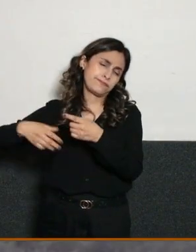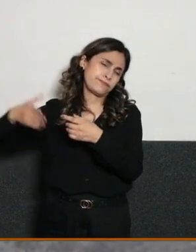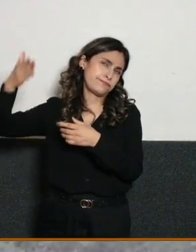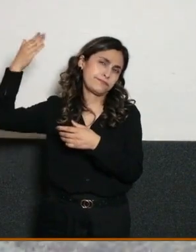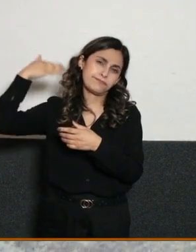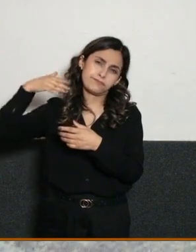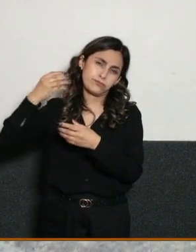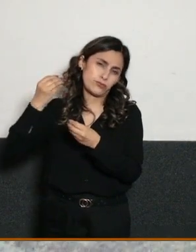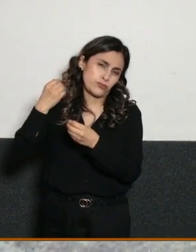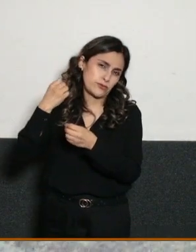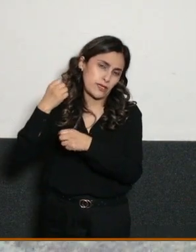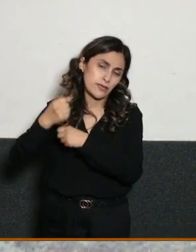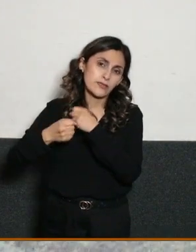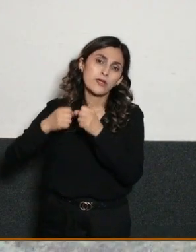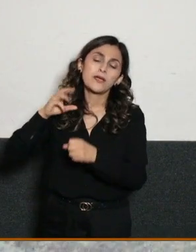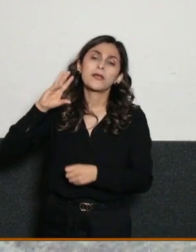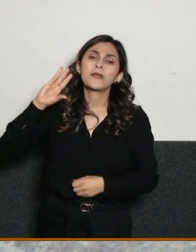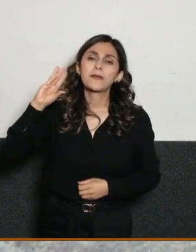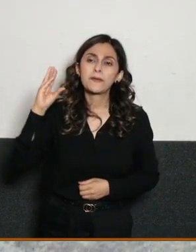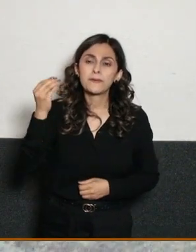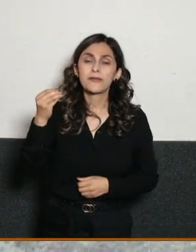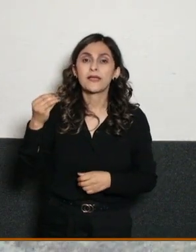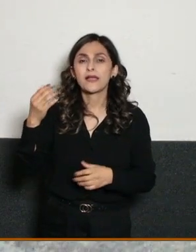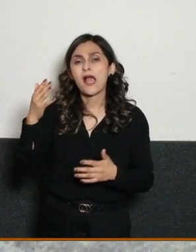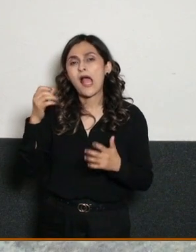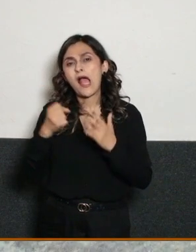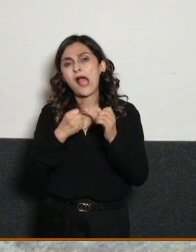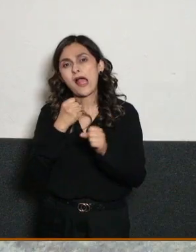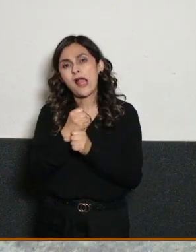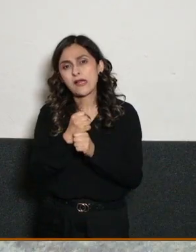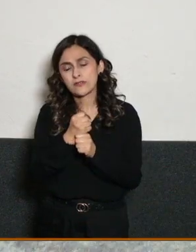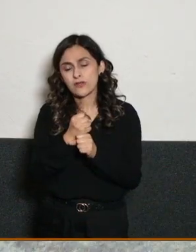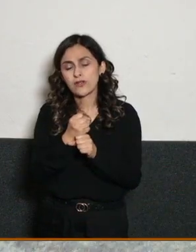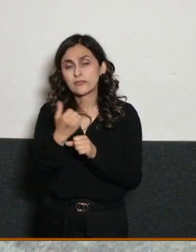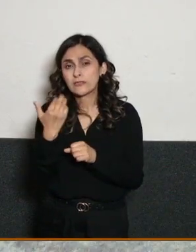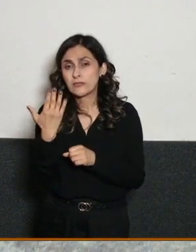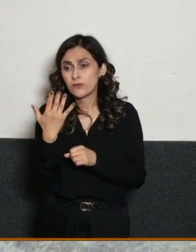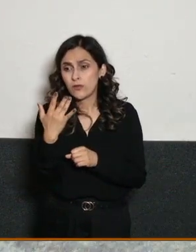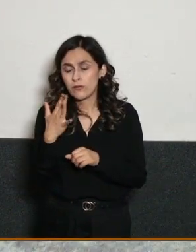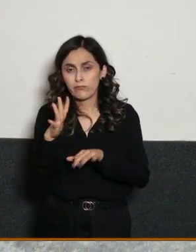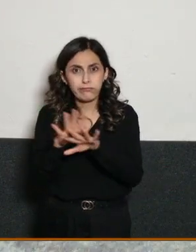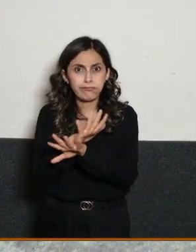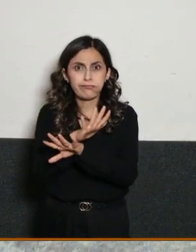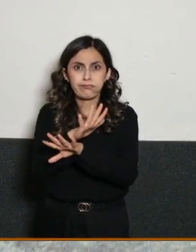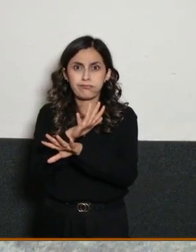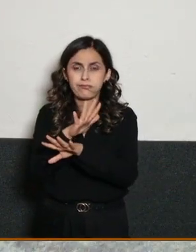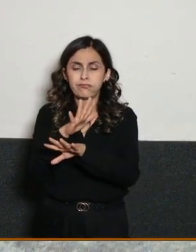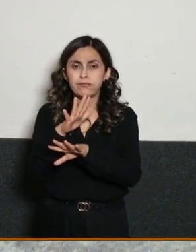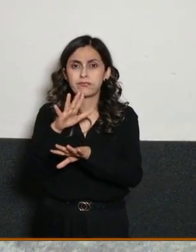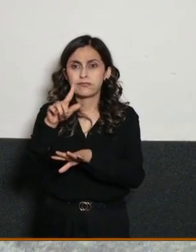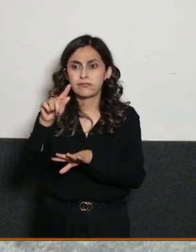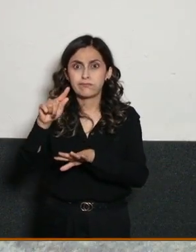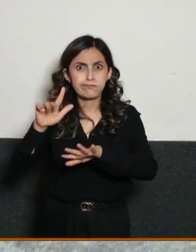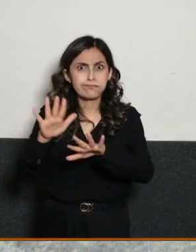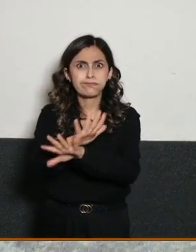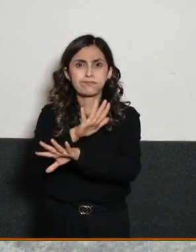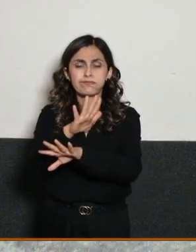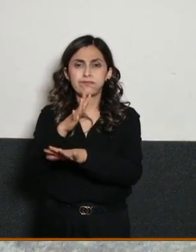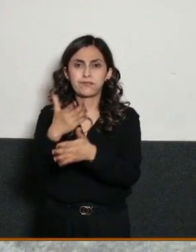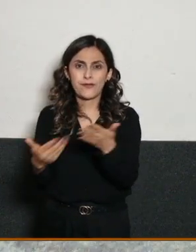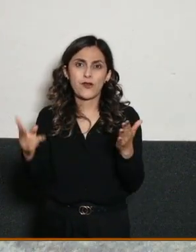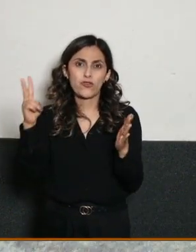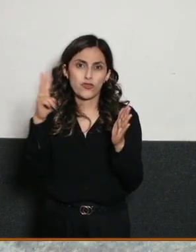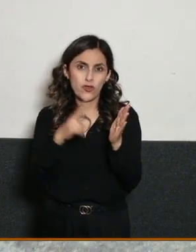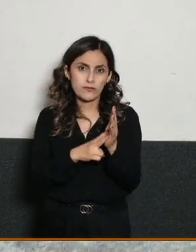argumentar, con grandes avances en los 50s, en los 70s y hasta ahora en los 2000 y tantos, es cuando tenemos el poder de procesamiento para que estas